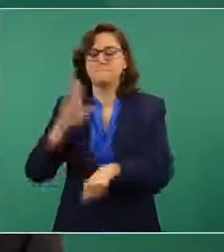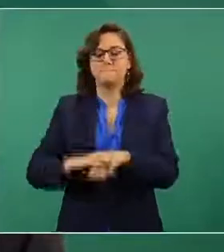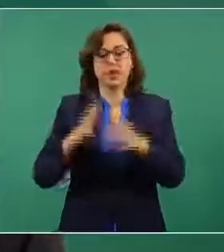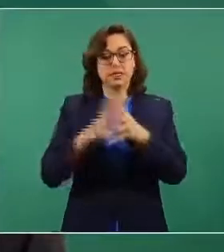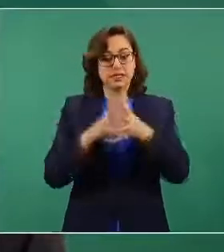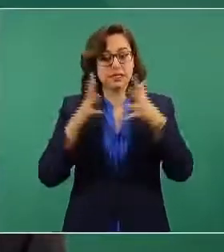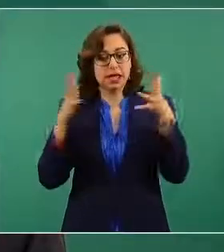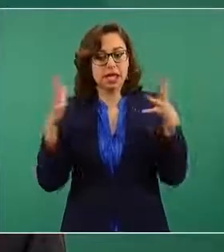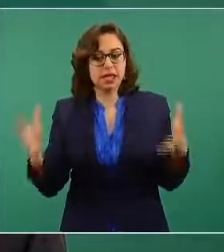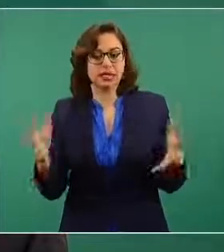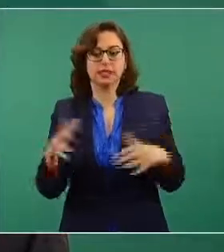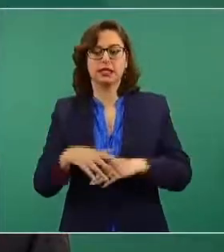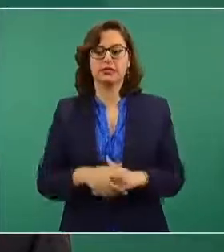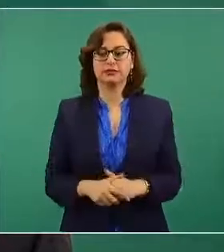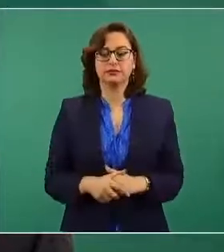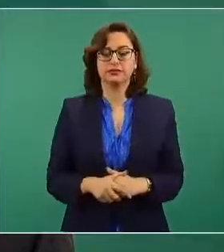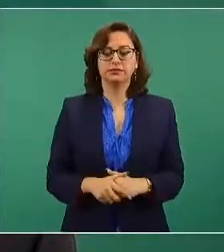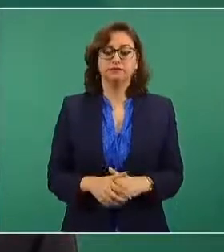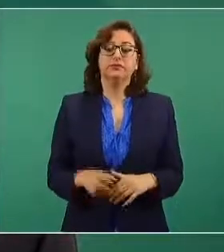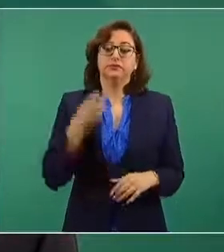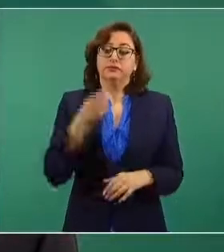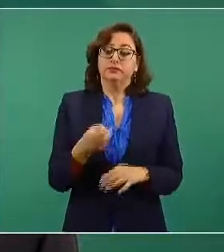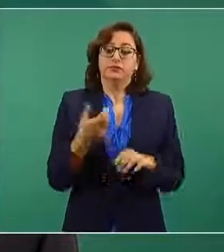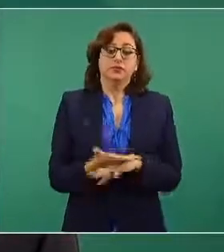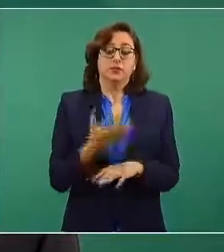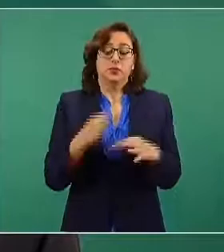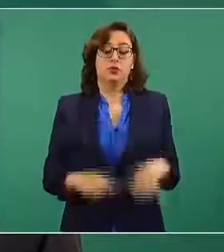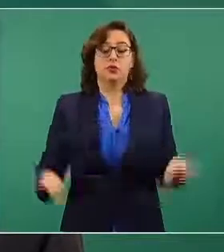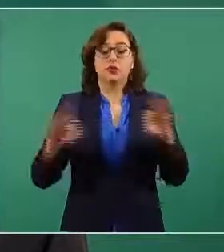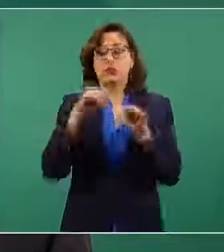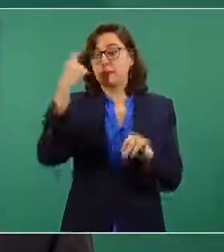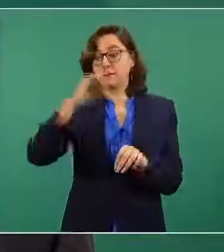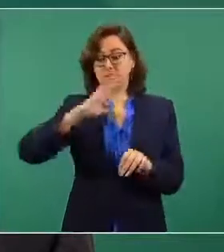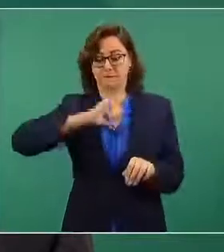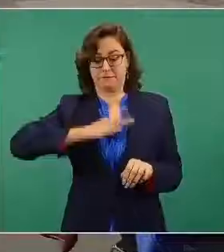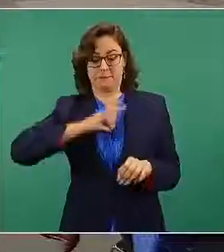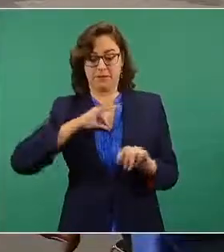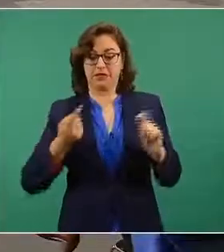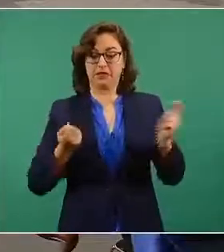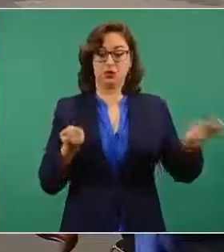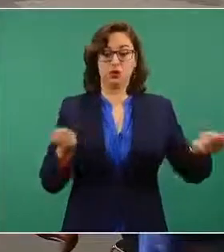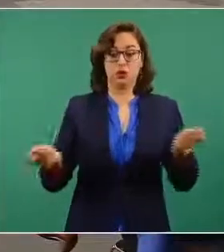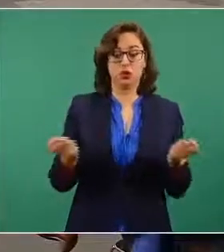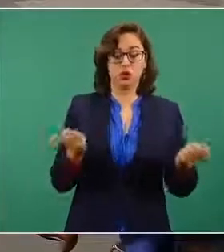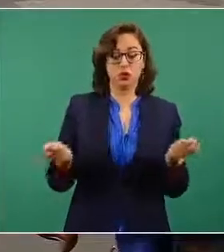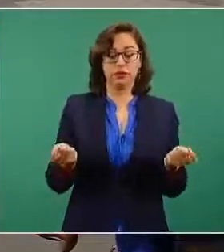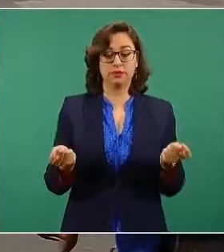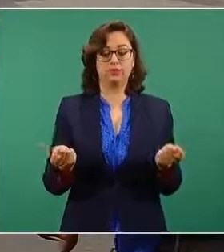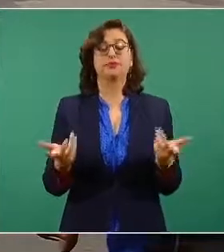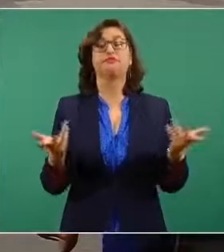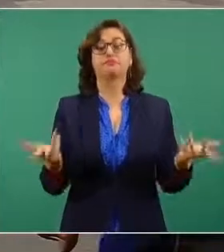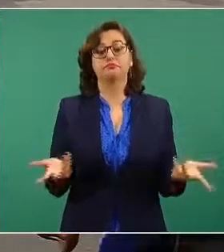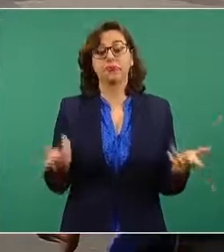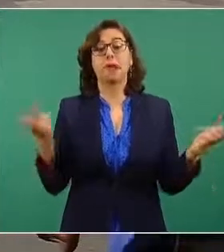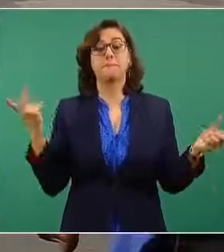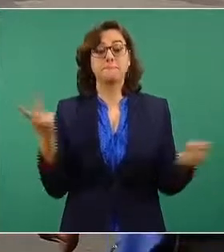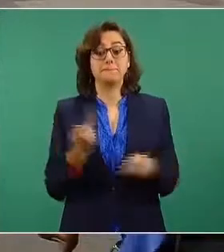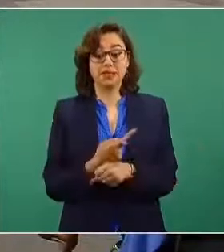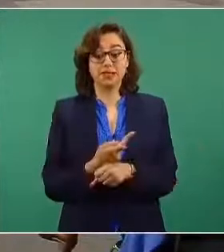ya comentaba el doctor Alcocer sobre estas intervenciones, porque nos permitió que en ninguna